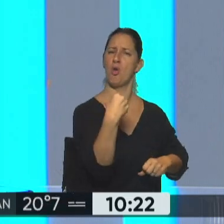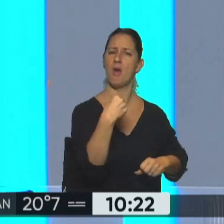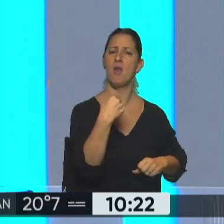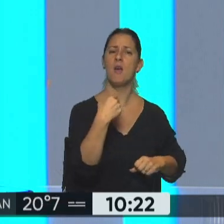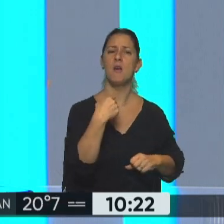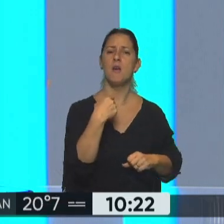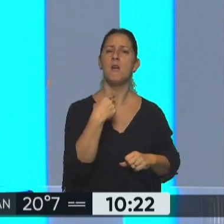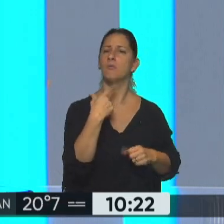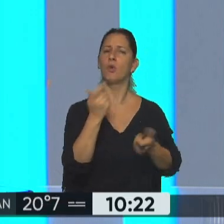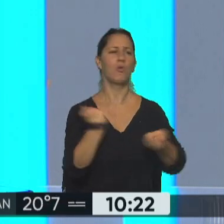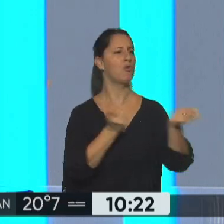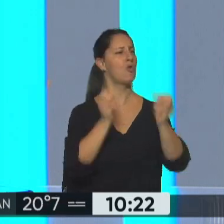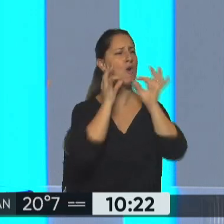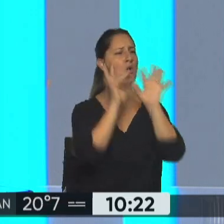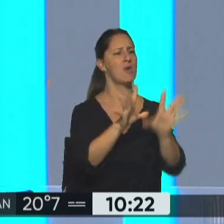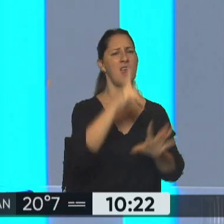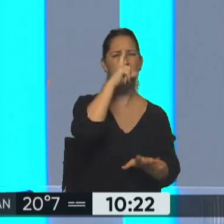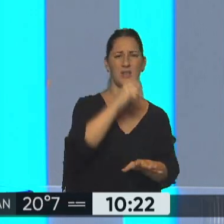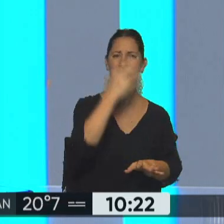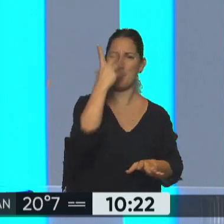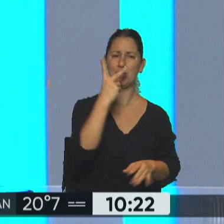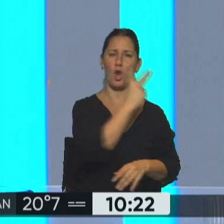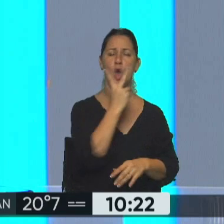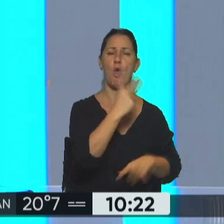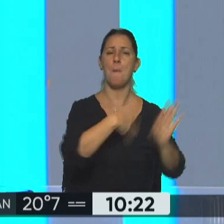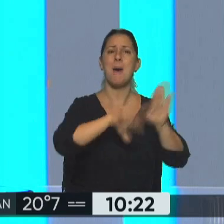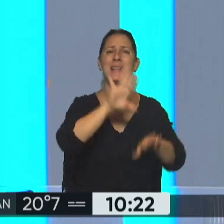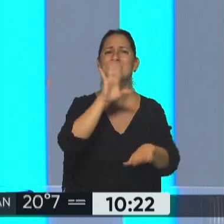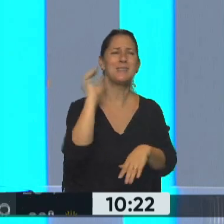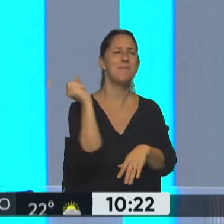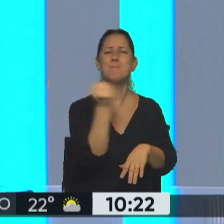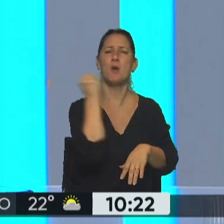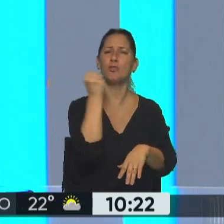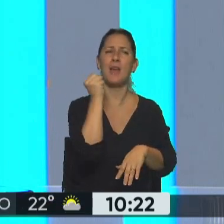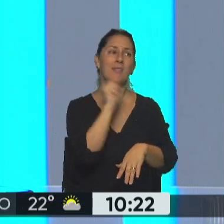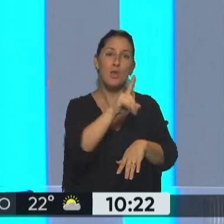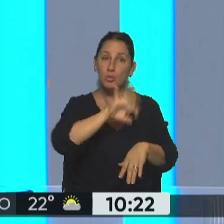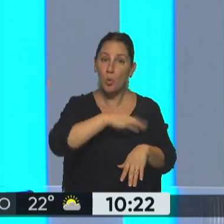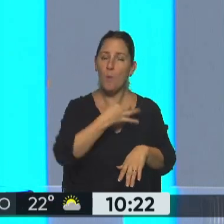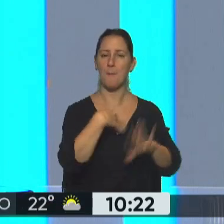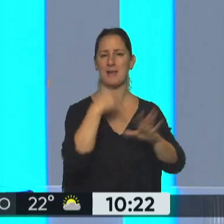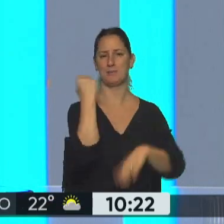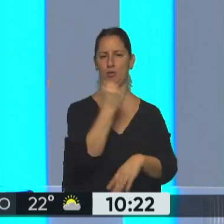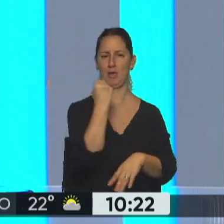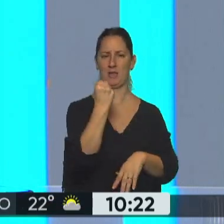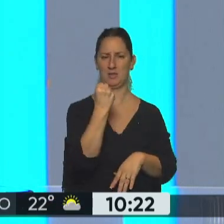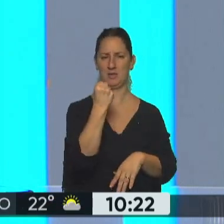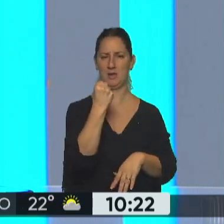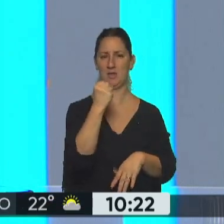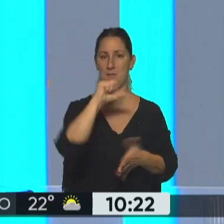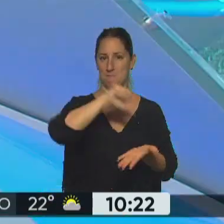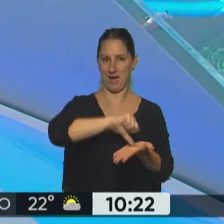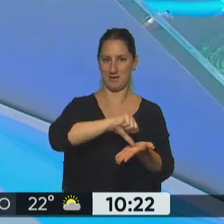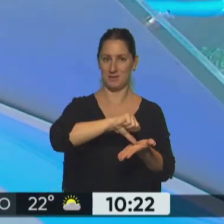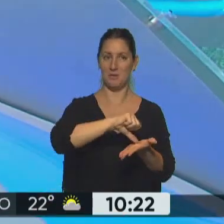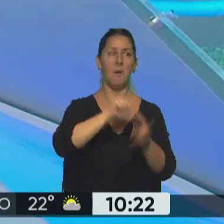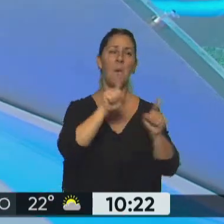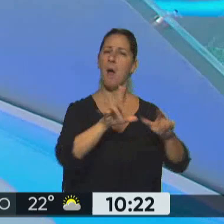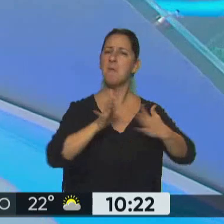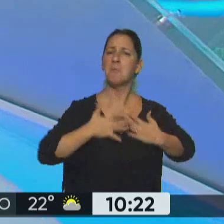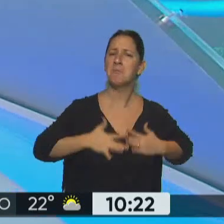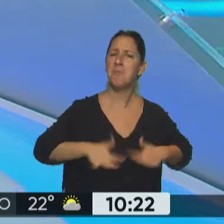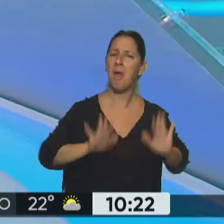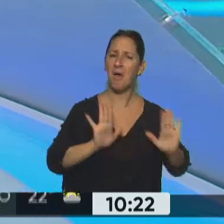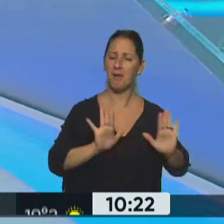ejecutado libremente, ¿no? Belgrano y San Martín fueron los hombres más, en algún momento de sus vidas, fueron los hombres más importantes del país. Bueno,